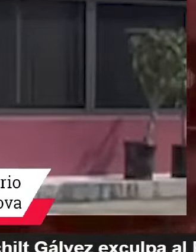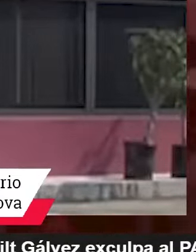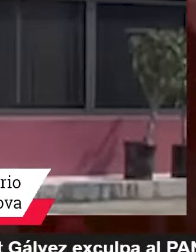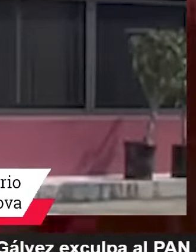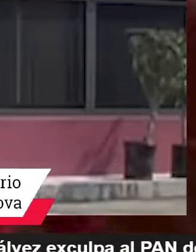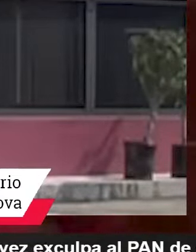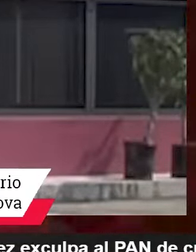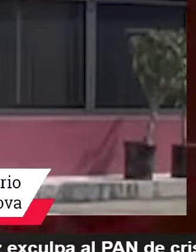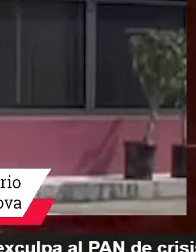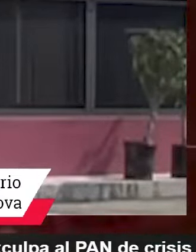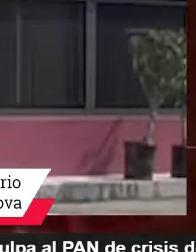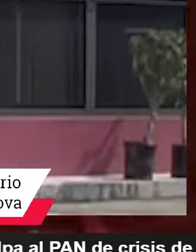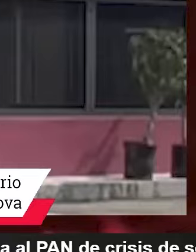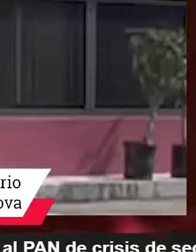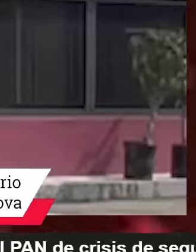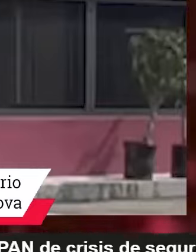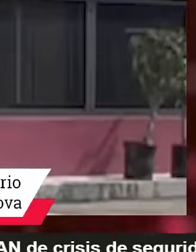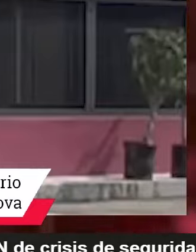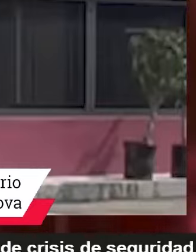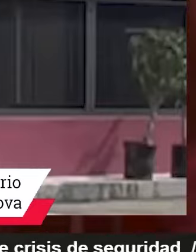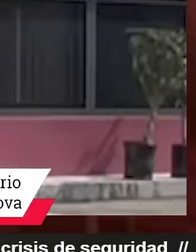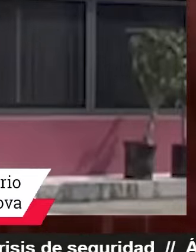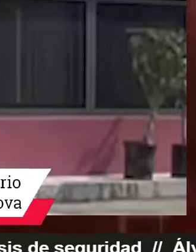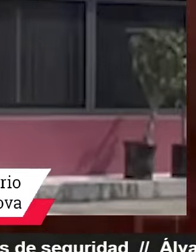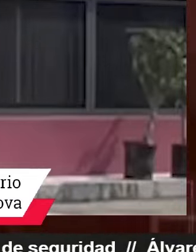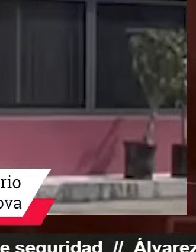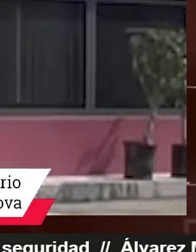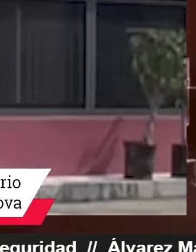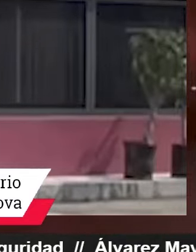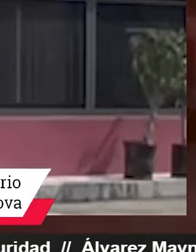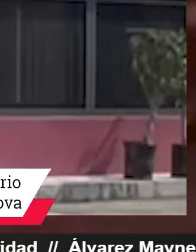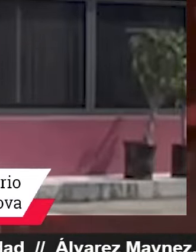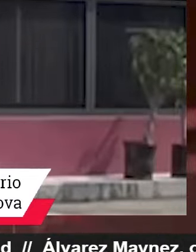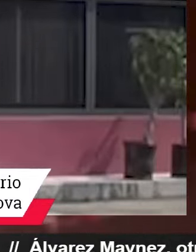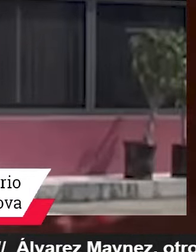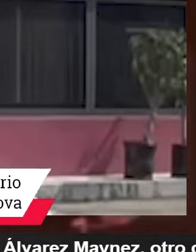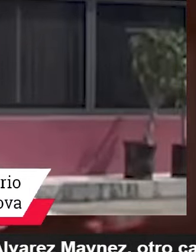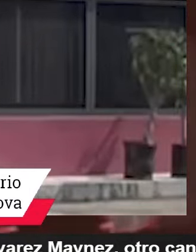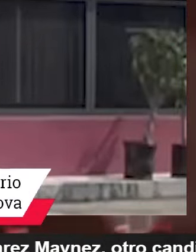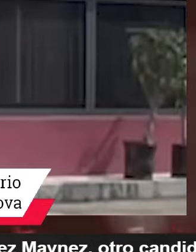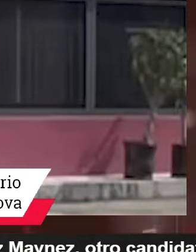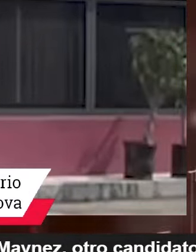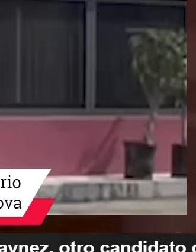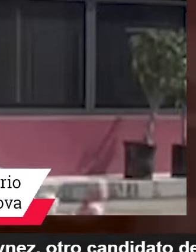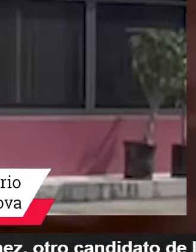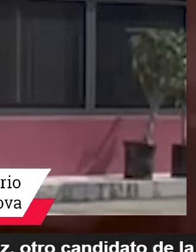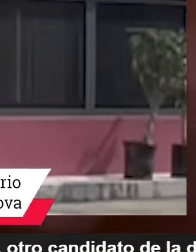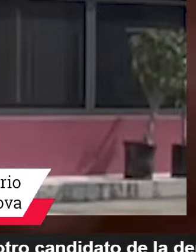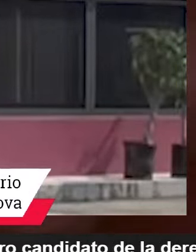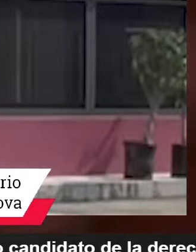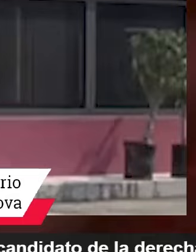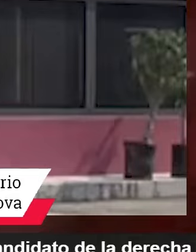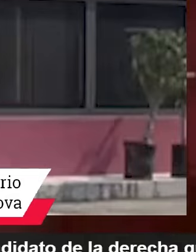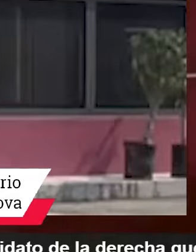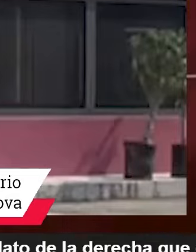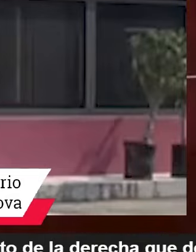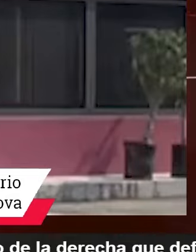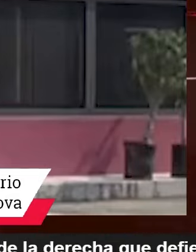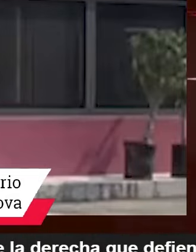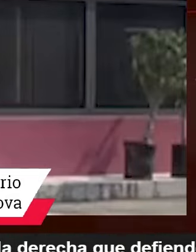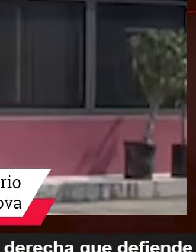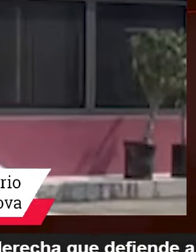eh presidió esta comisión temporal para el análisis del presupuesto 2024 del Instituto Nacional